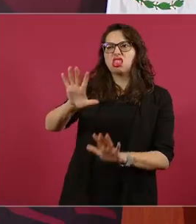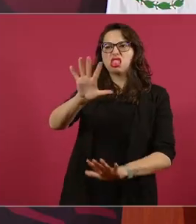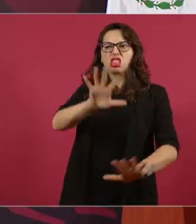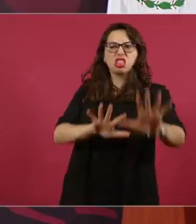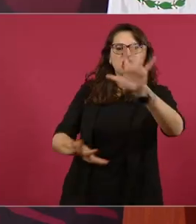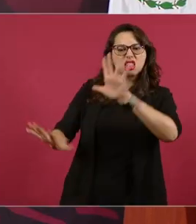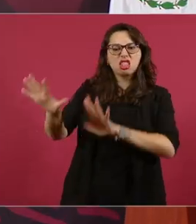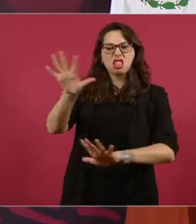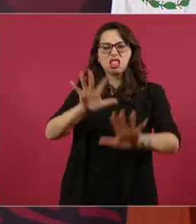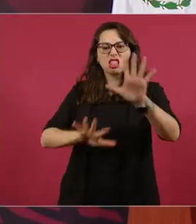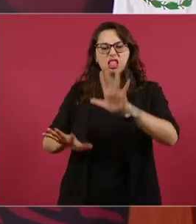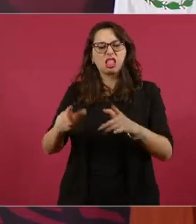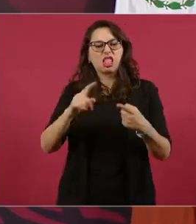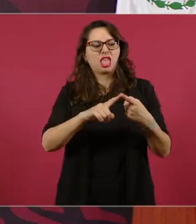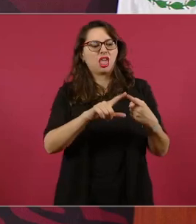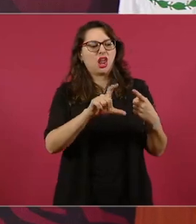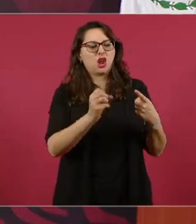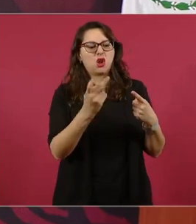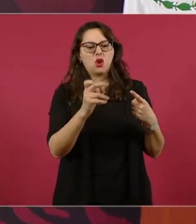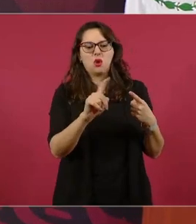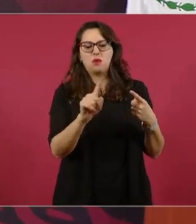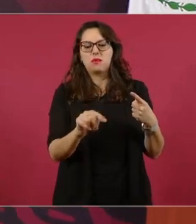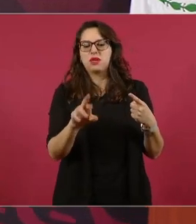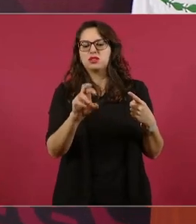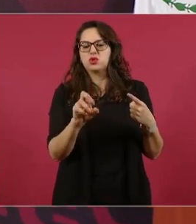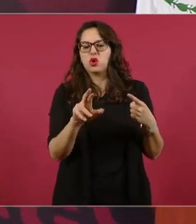Ciro y Loret y